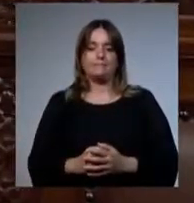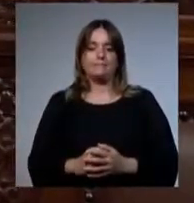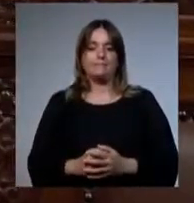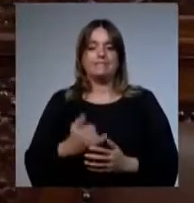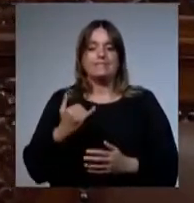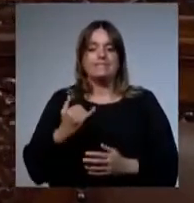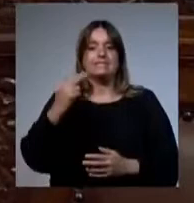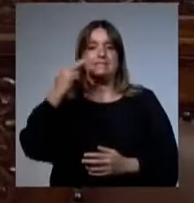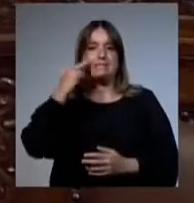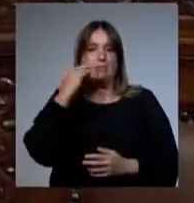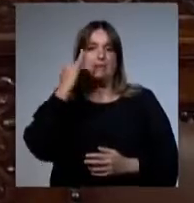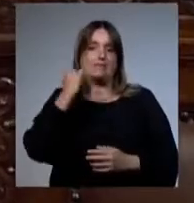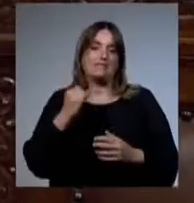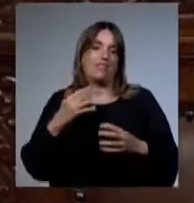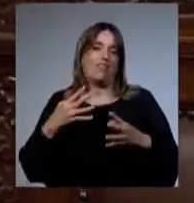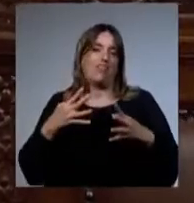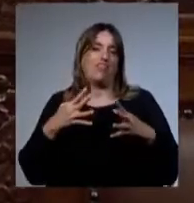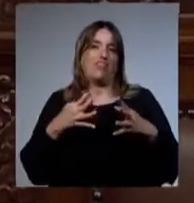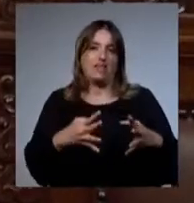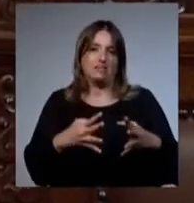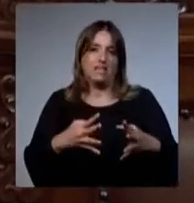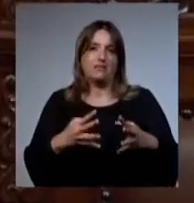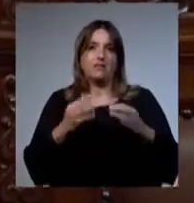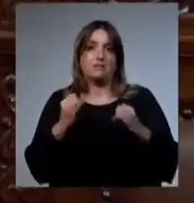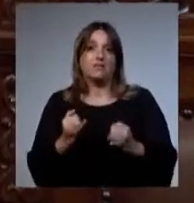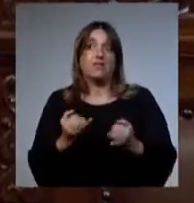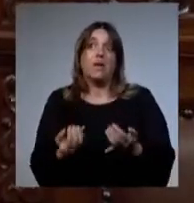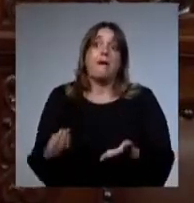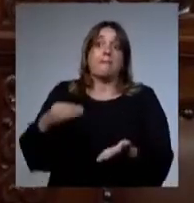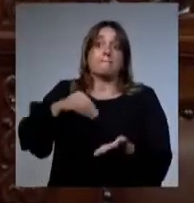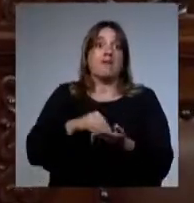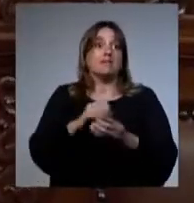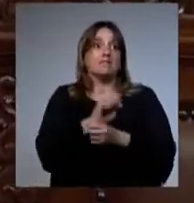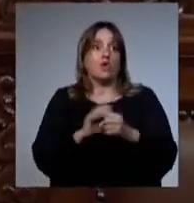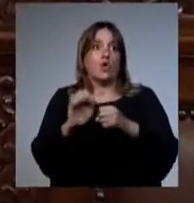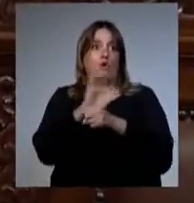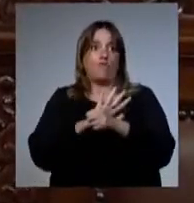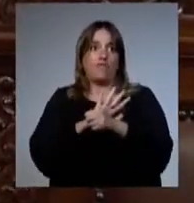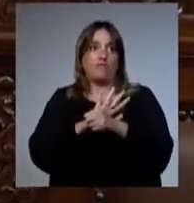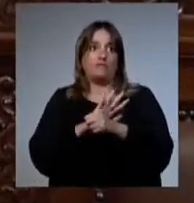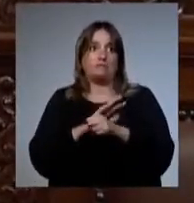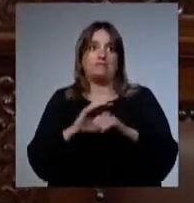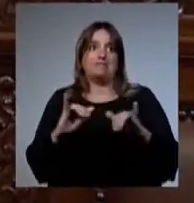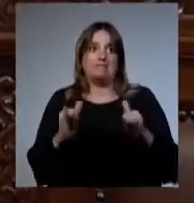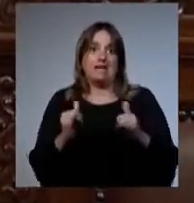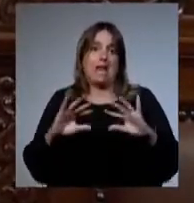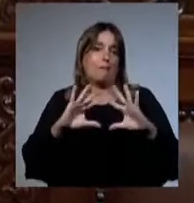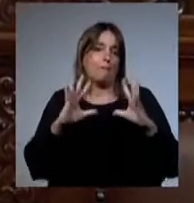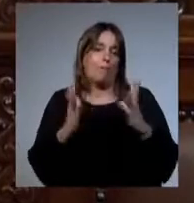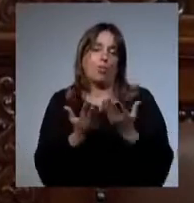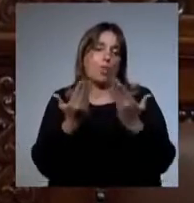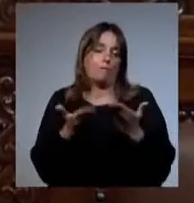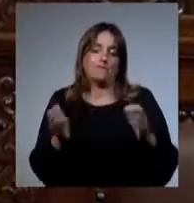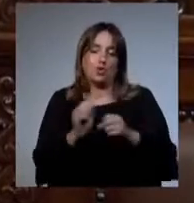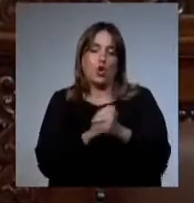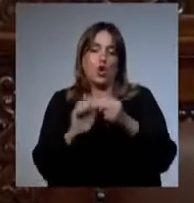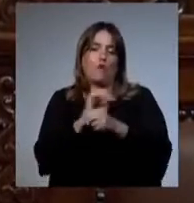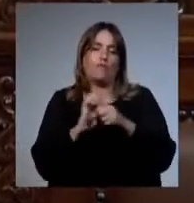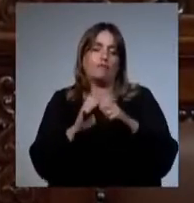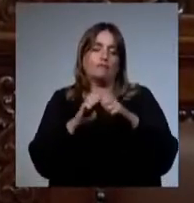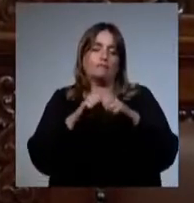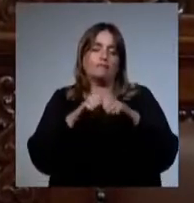Preexistían problemas y desafíos y se agregó la pandemia que ya golpeaba al mundo entero.